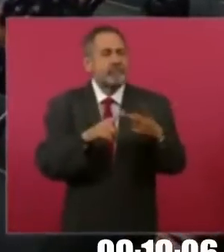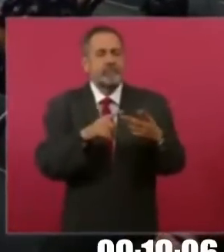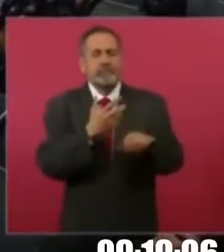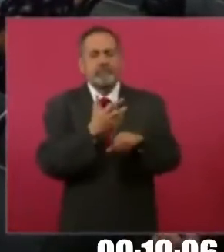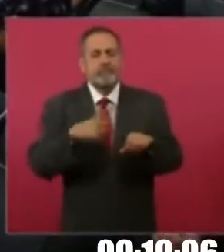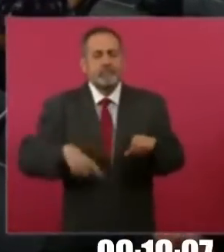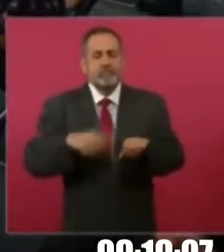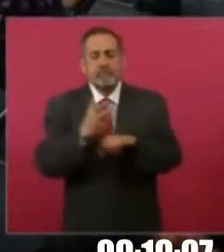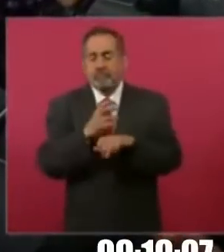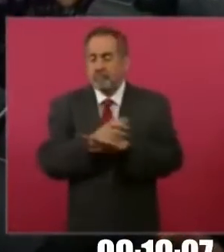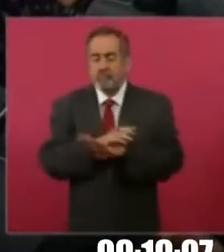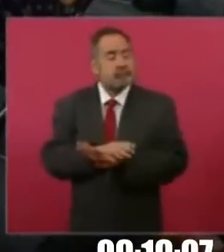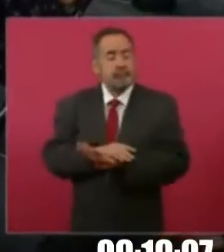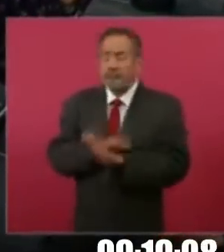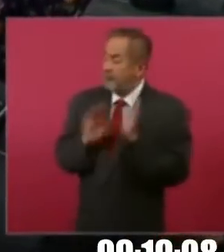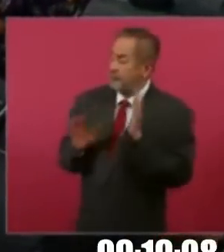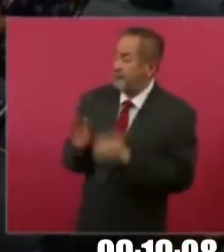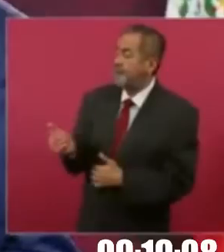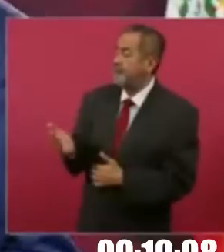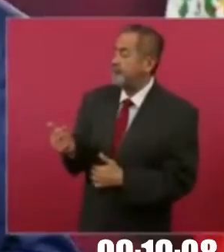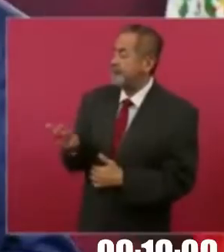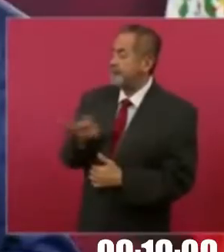se desatienden